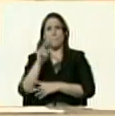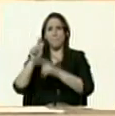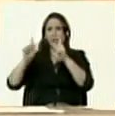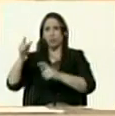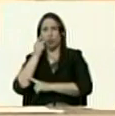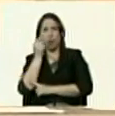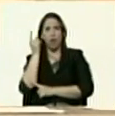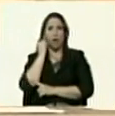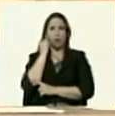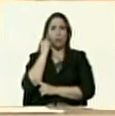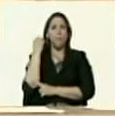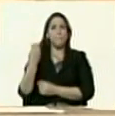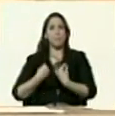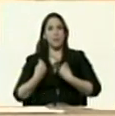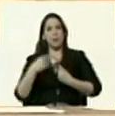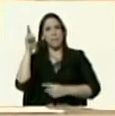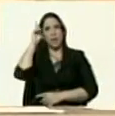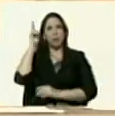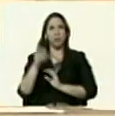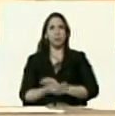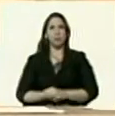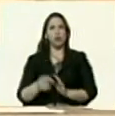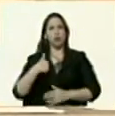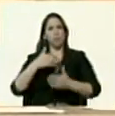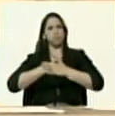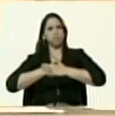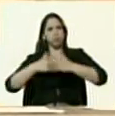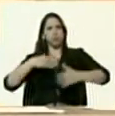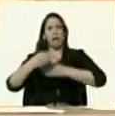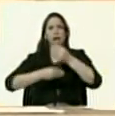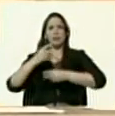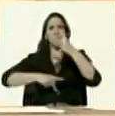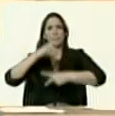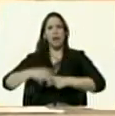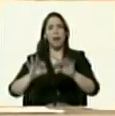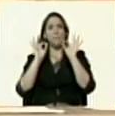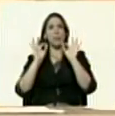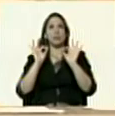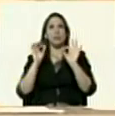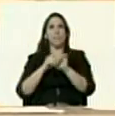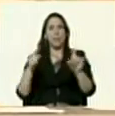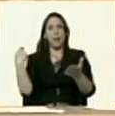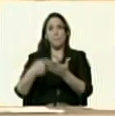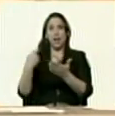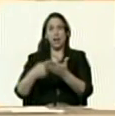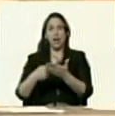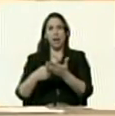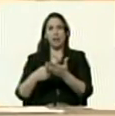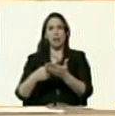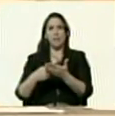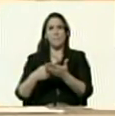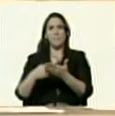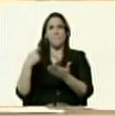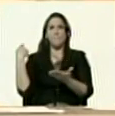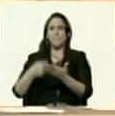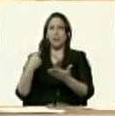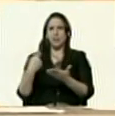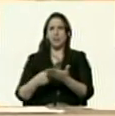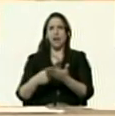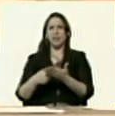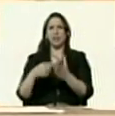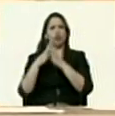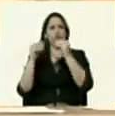que viven en Perú. Estoy dispuesto a hacer un plan especial para pagarles el pasaje y que todos ustedes regresen a la